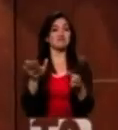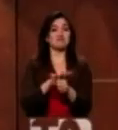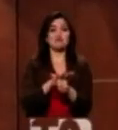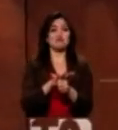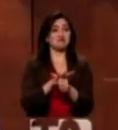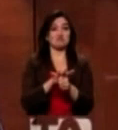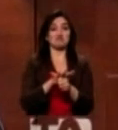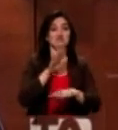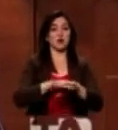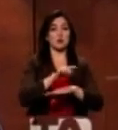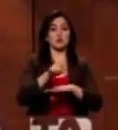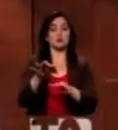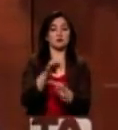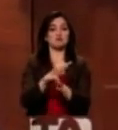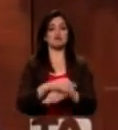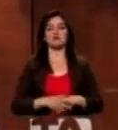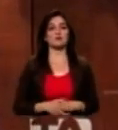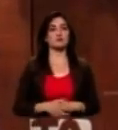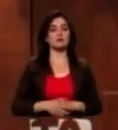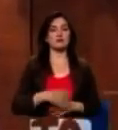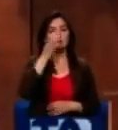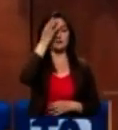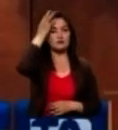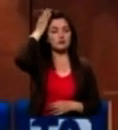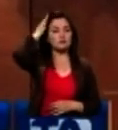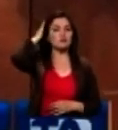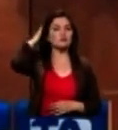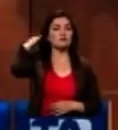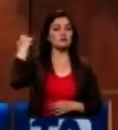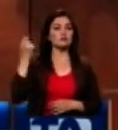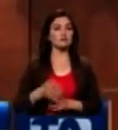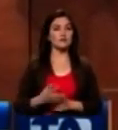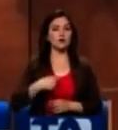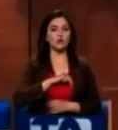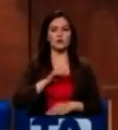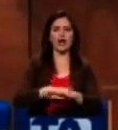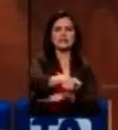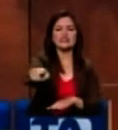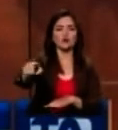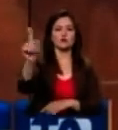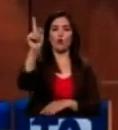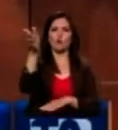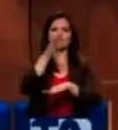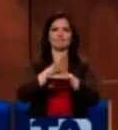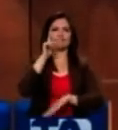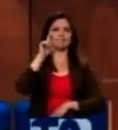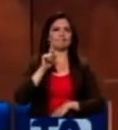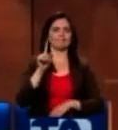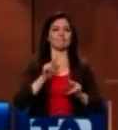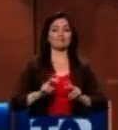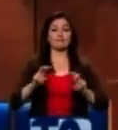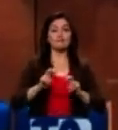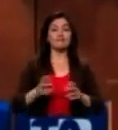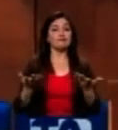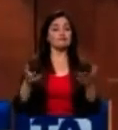para inculpar a sus funcionarios. Nosotros no vamos a acusar a nadie si no tenemos pruebas. Y la sola delación de una